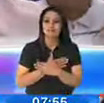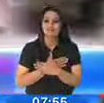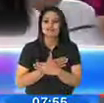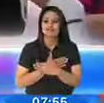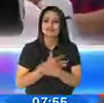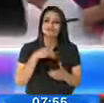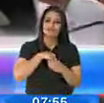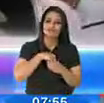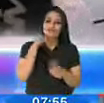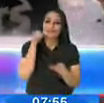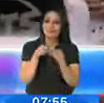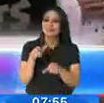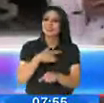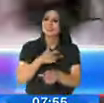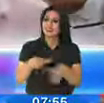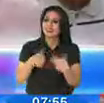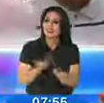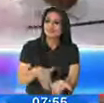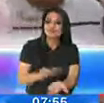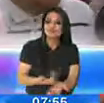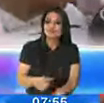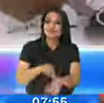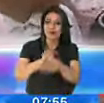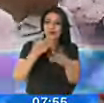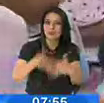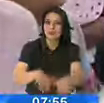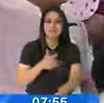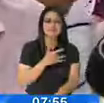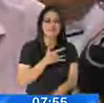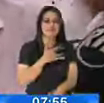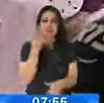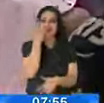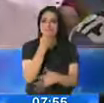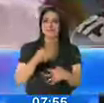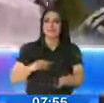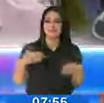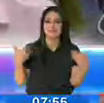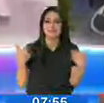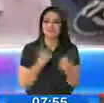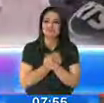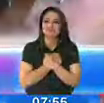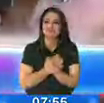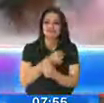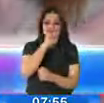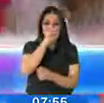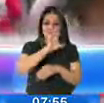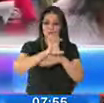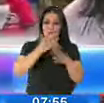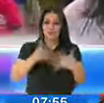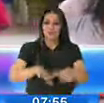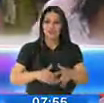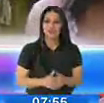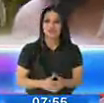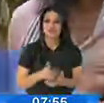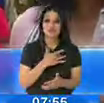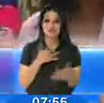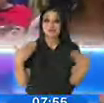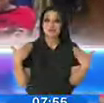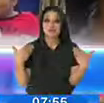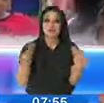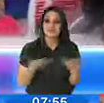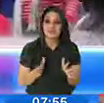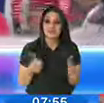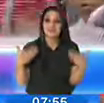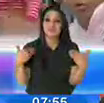corazón. ¿Cómo se siente pisar tierra ecuatoriana? Oh, me siento grandiosa. Amo mi país. Muy contento,